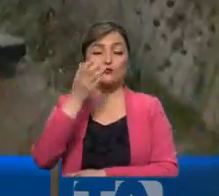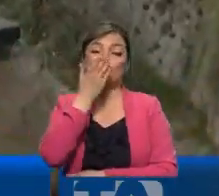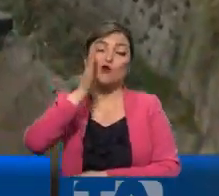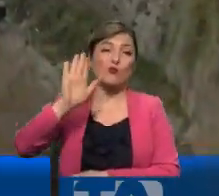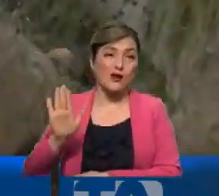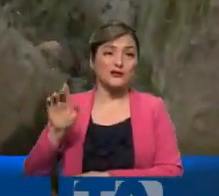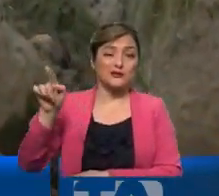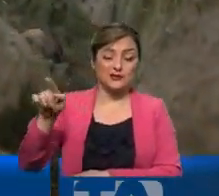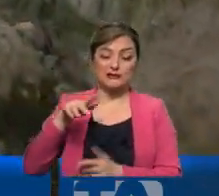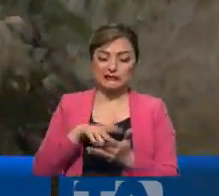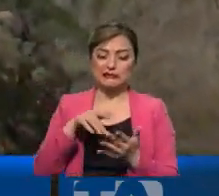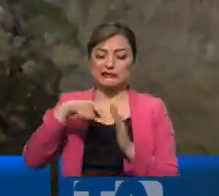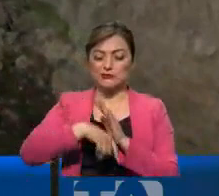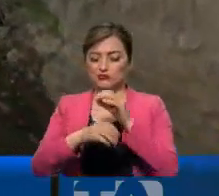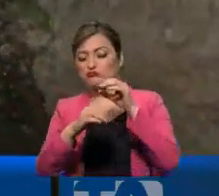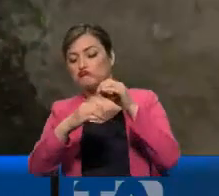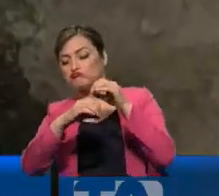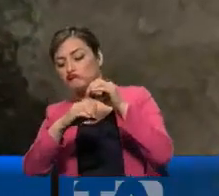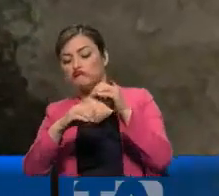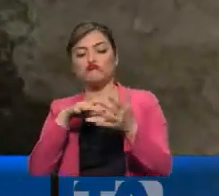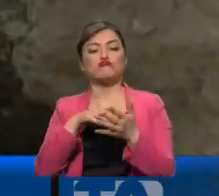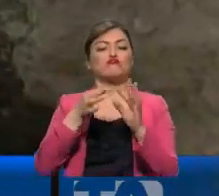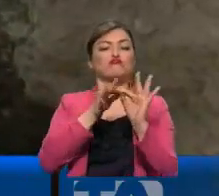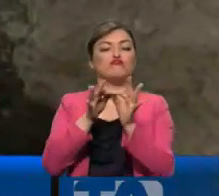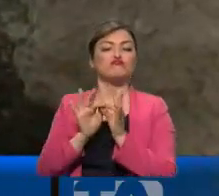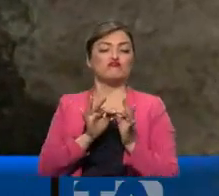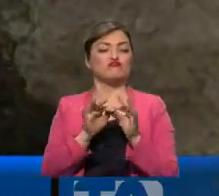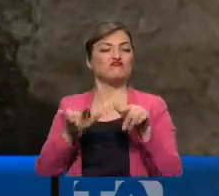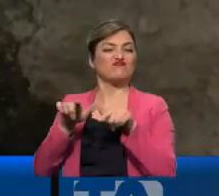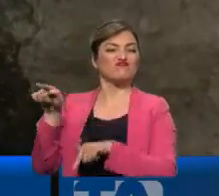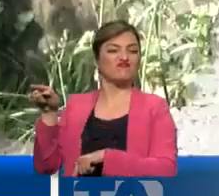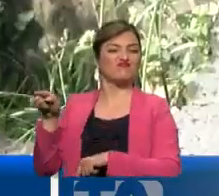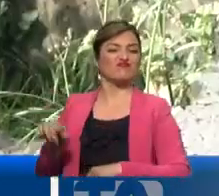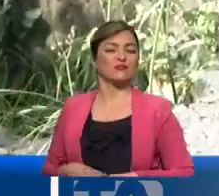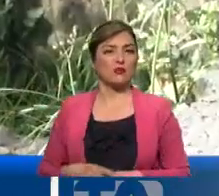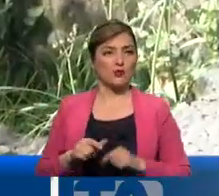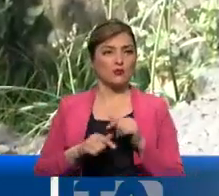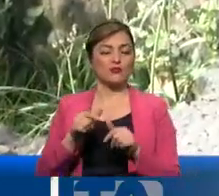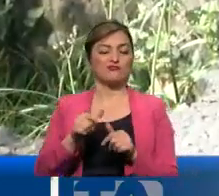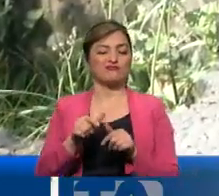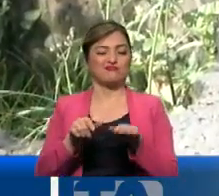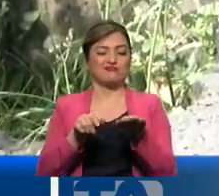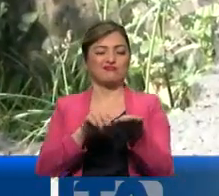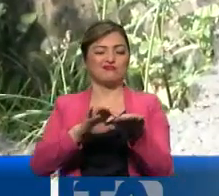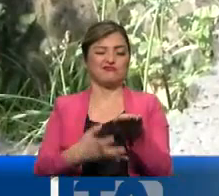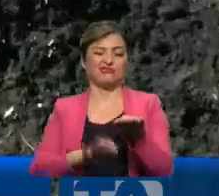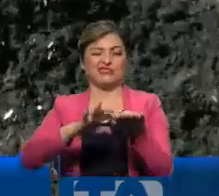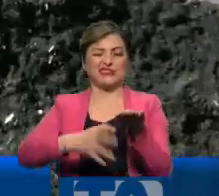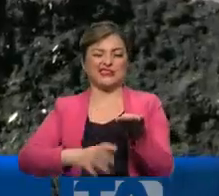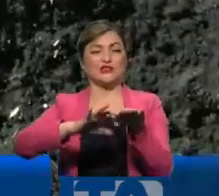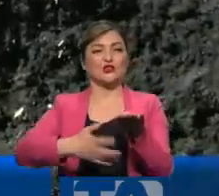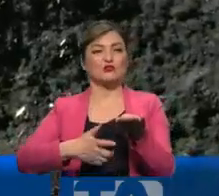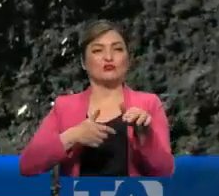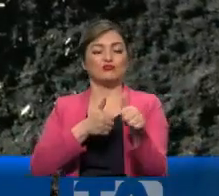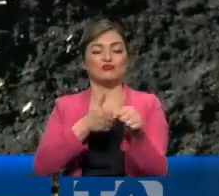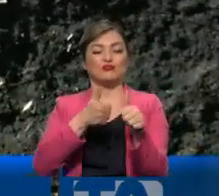realizar los estudios e inmediatamente comenzar con el arreglo de este socavón que poco a poco se está comiendo la avenida de 35 a la